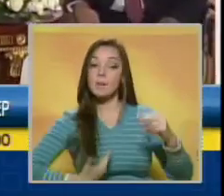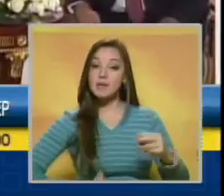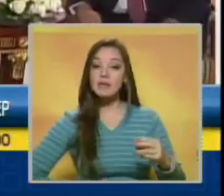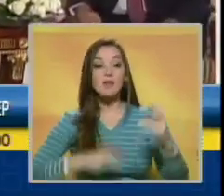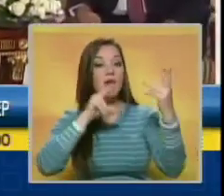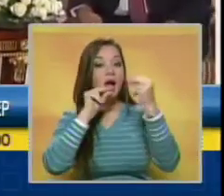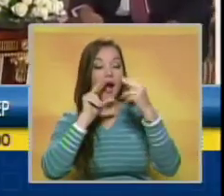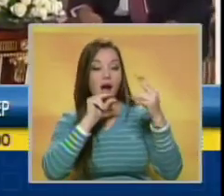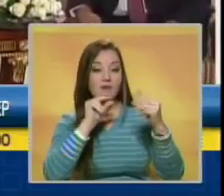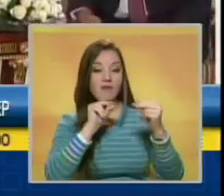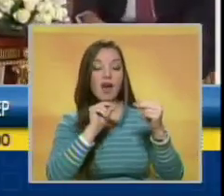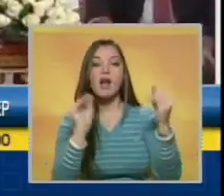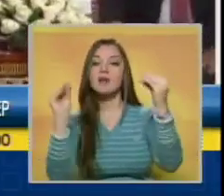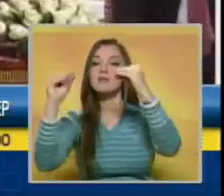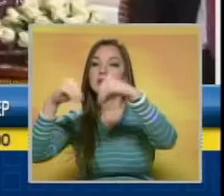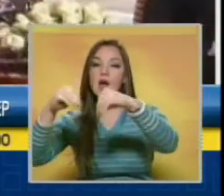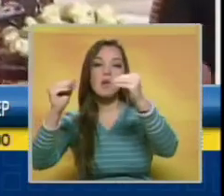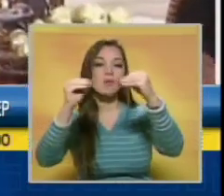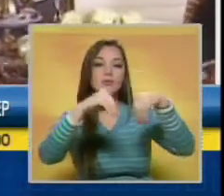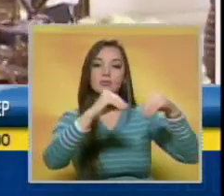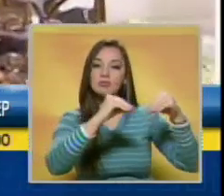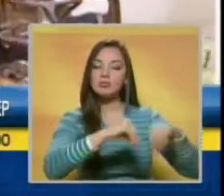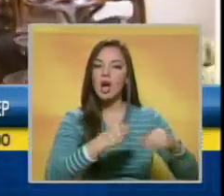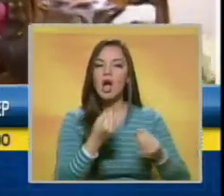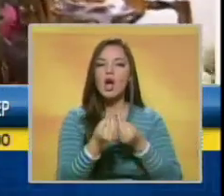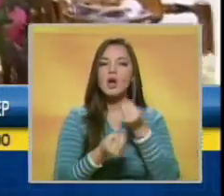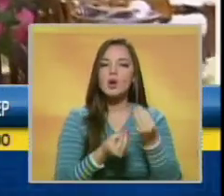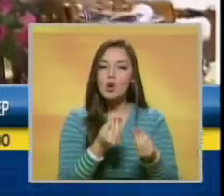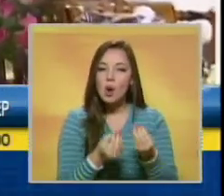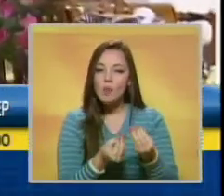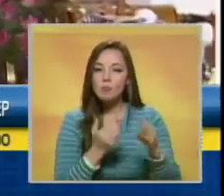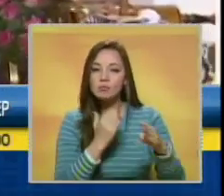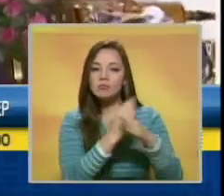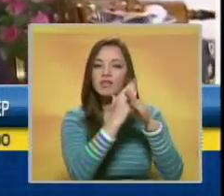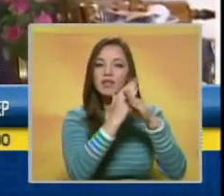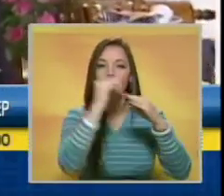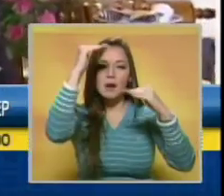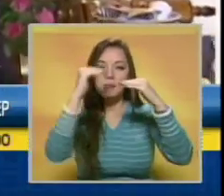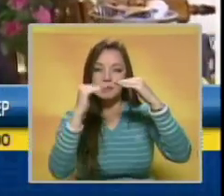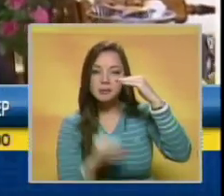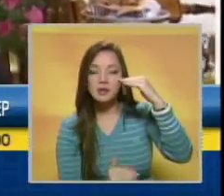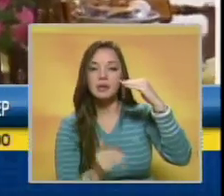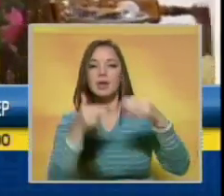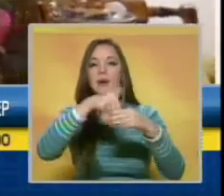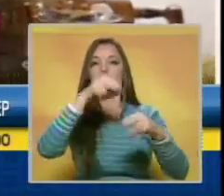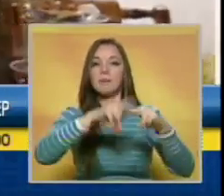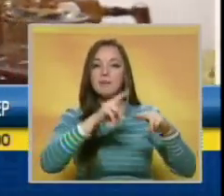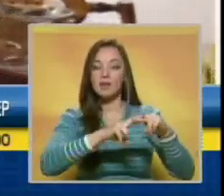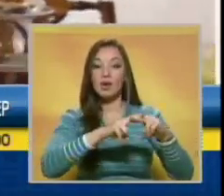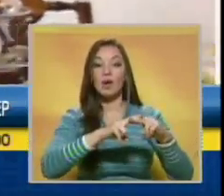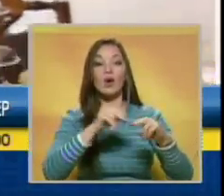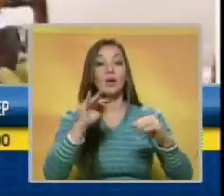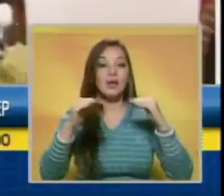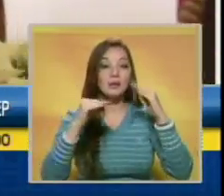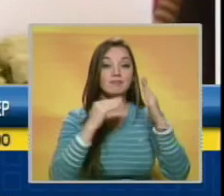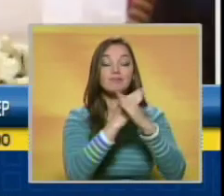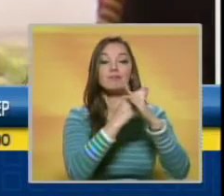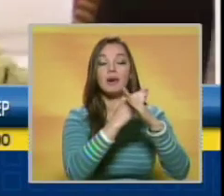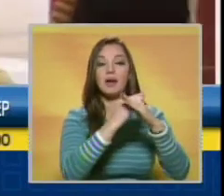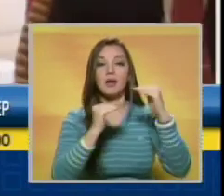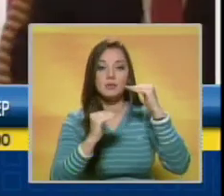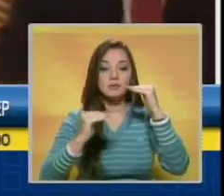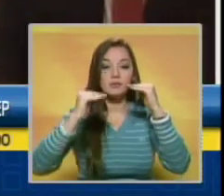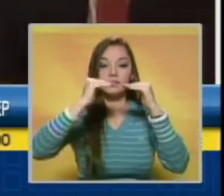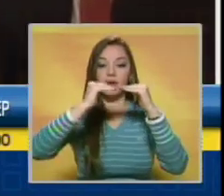con el fin de lograr un consenso en la estrategia que debería adelantarse en el seno de la OPEP para fortalecer el mercado de crudo a